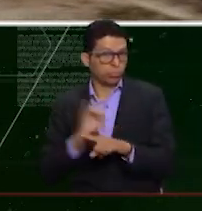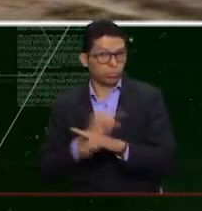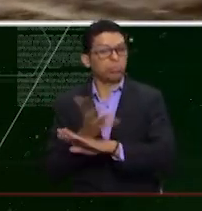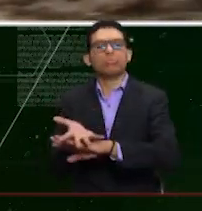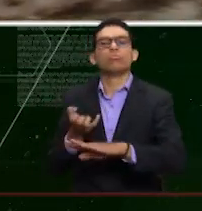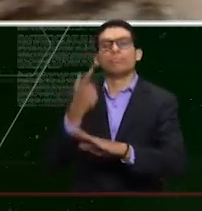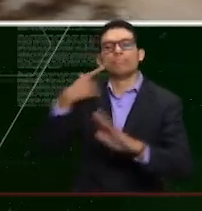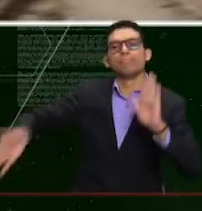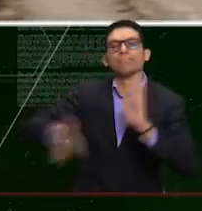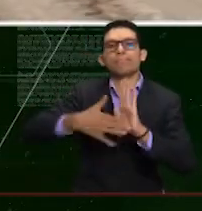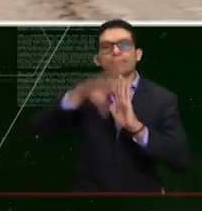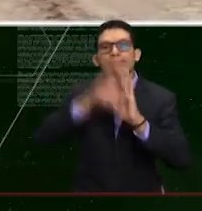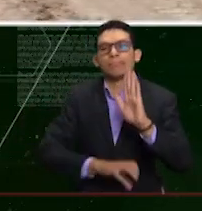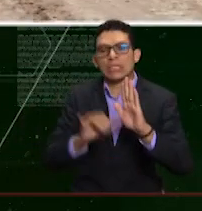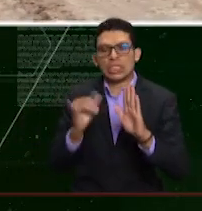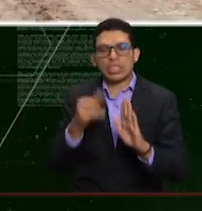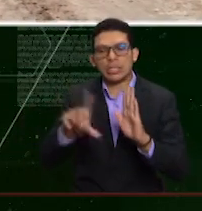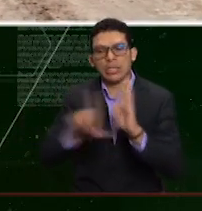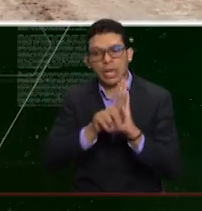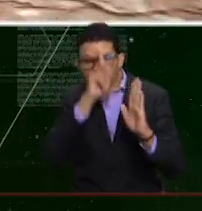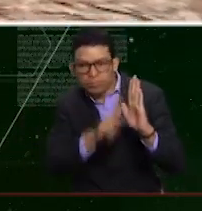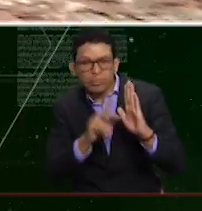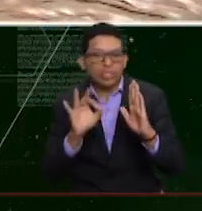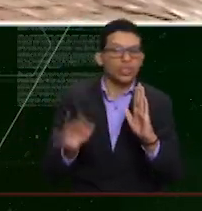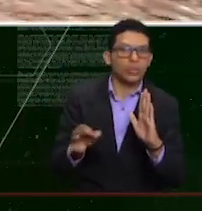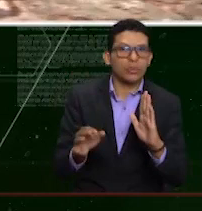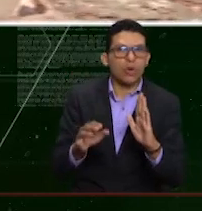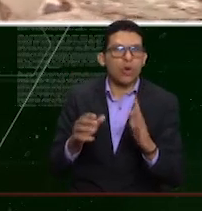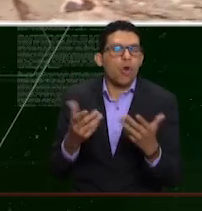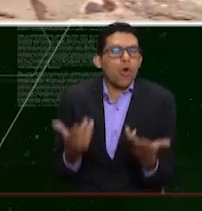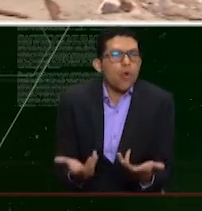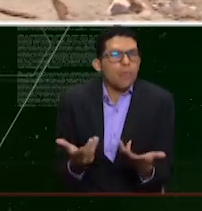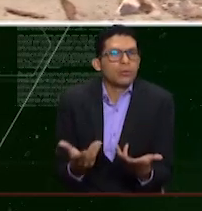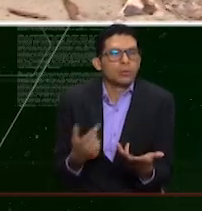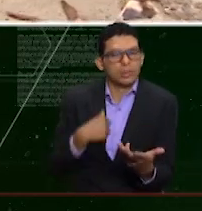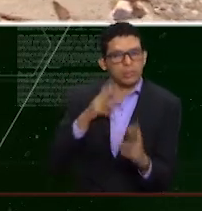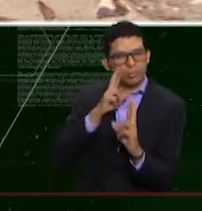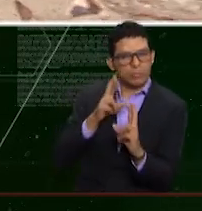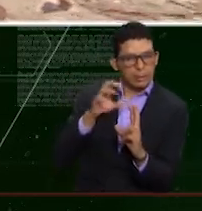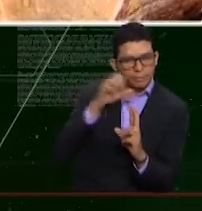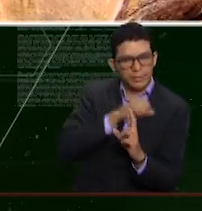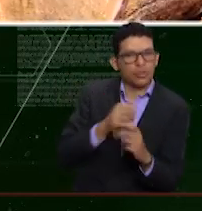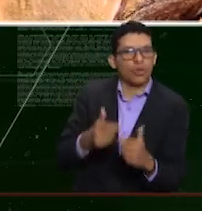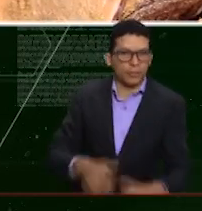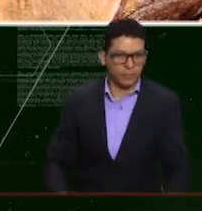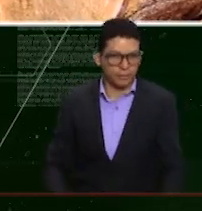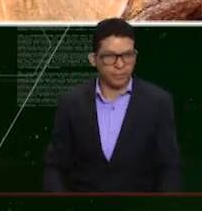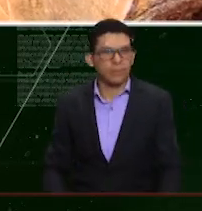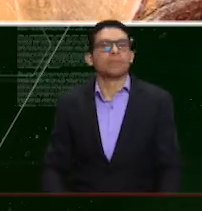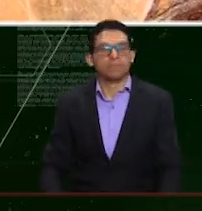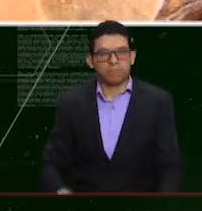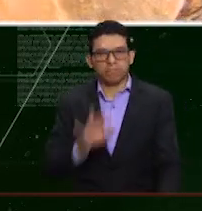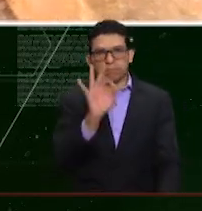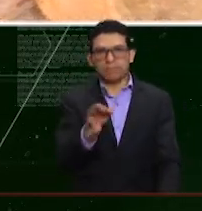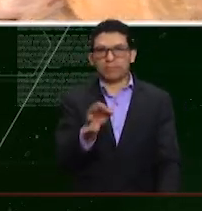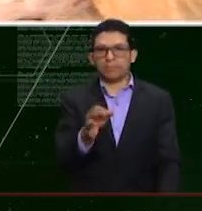un certificado para saber qué es madera legal, porque tal vez uno no sabe reconocer, digamos, la especie. Exactamente.